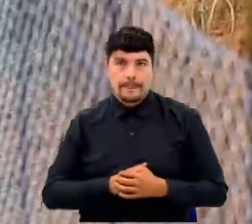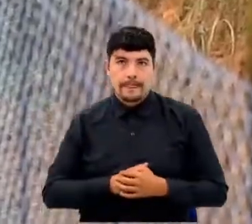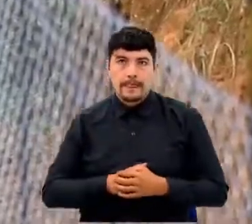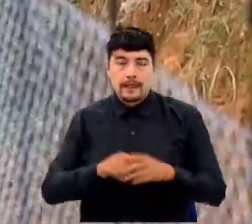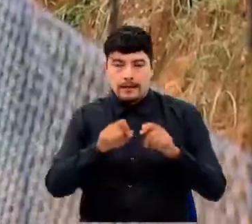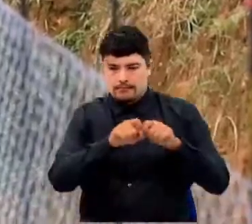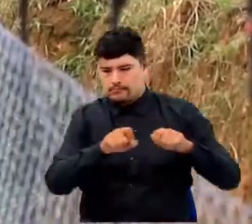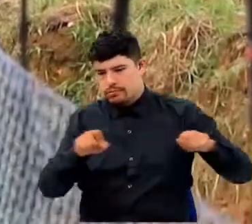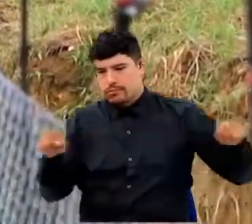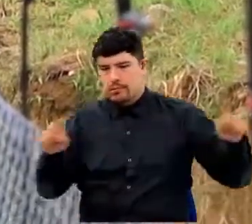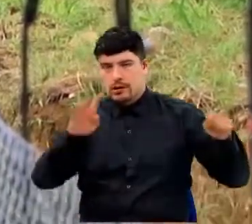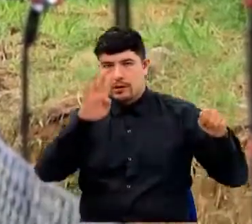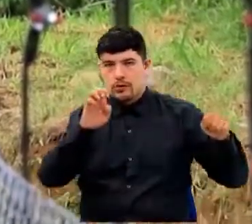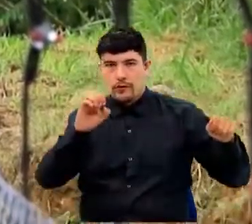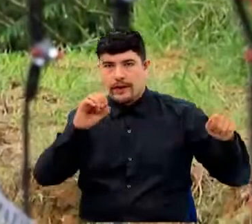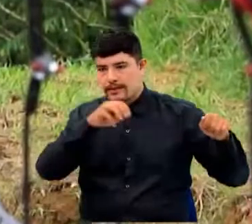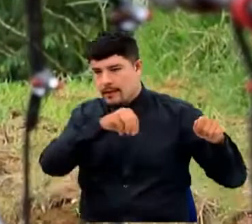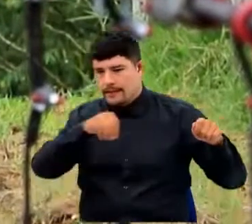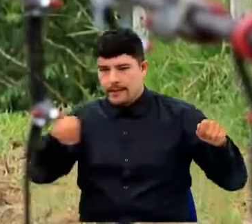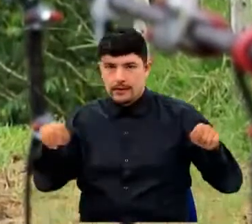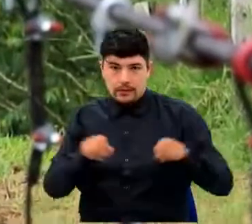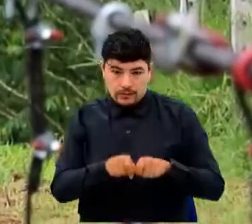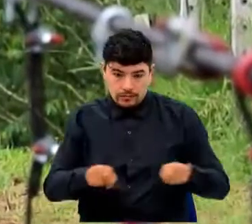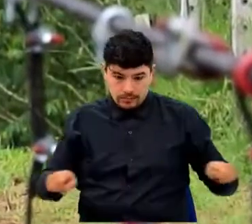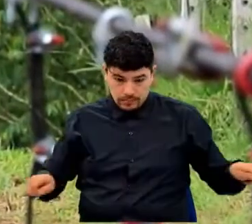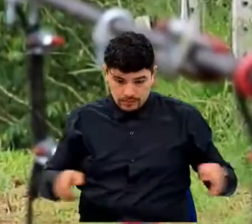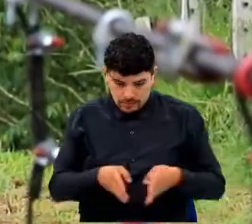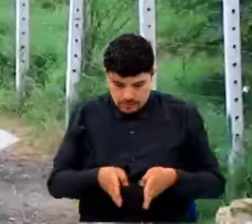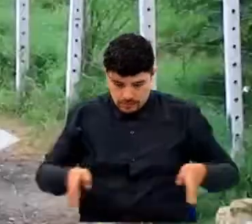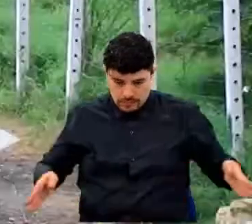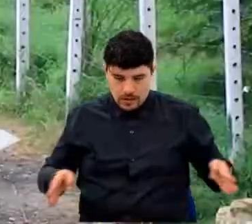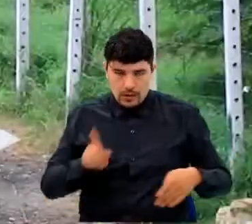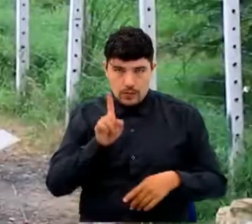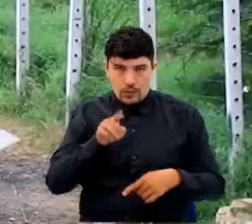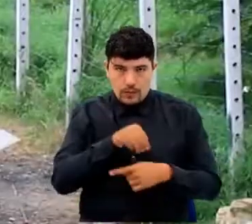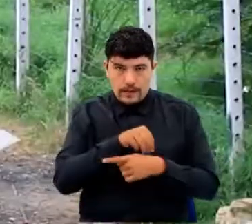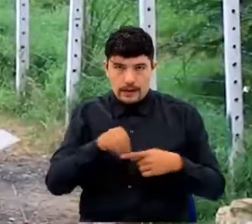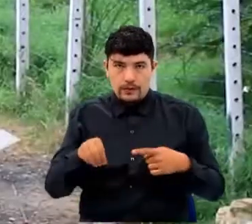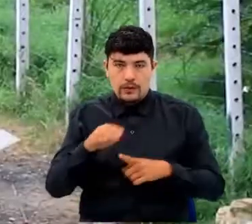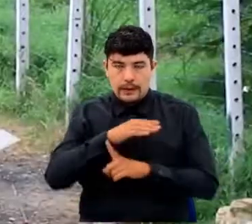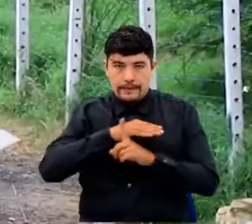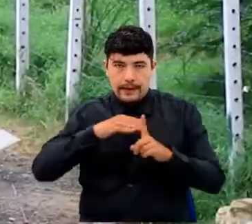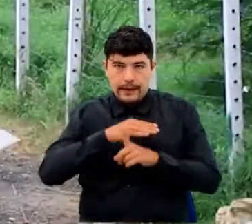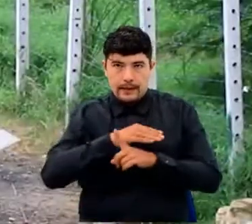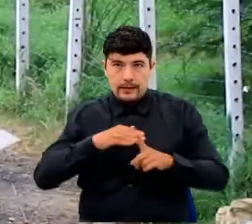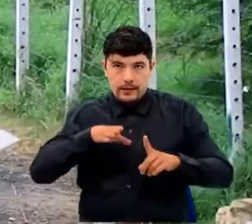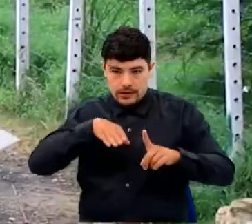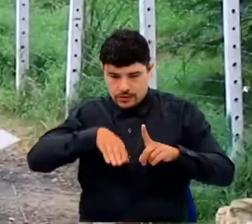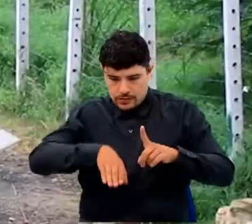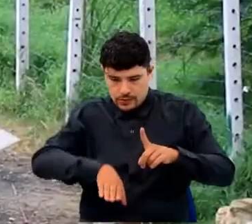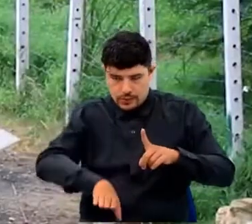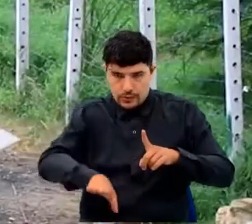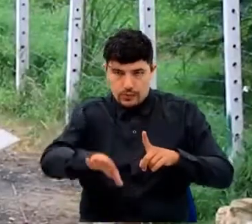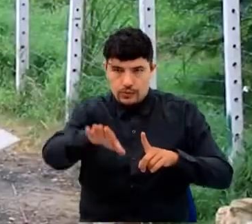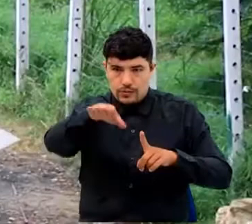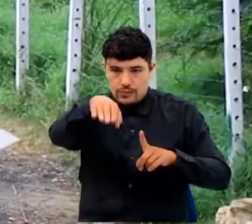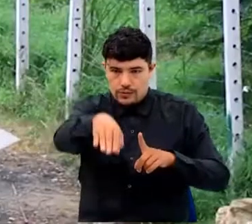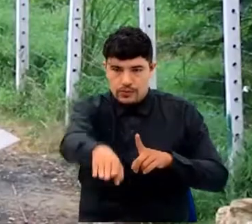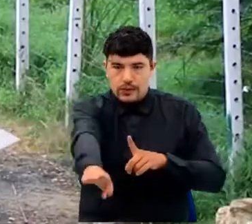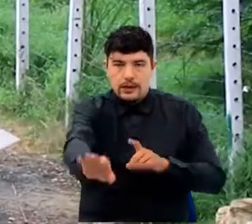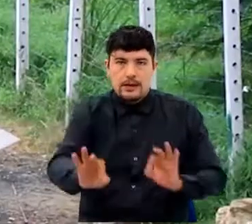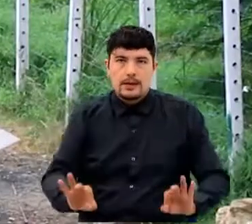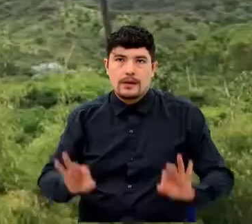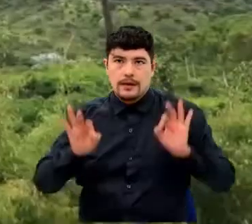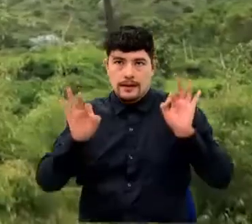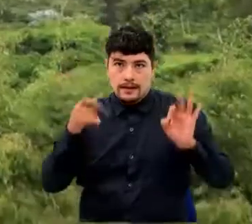90 metros lineales un metro y medio de ancho una rampa de ascenso de 20 metros de longitud por la zona occidental y